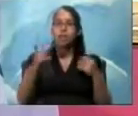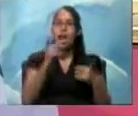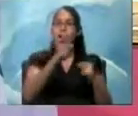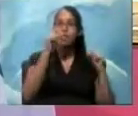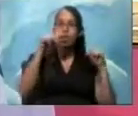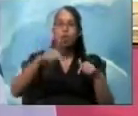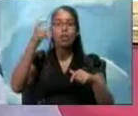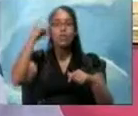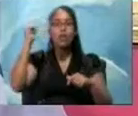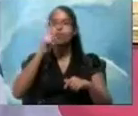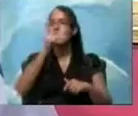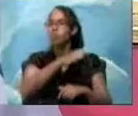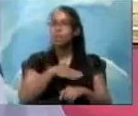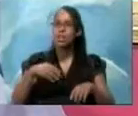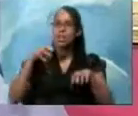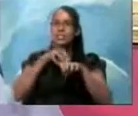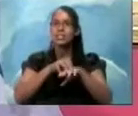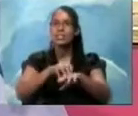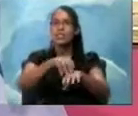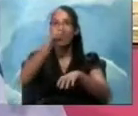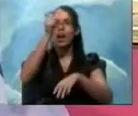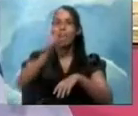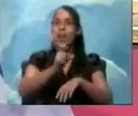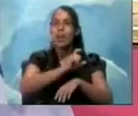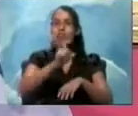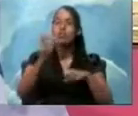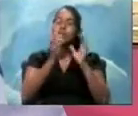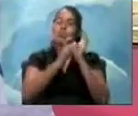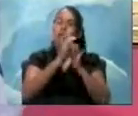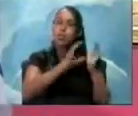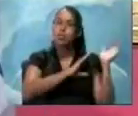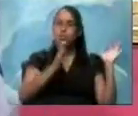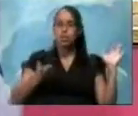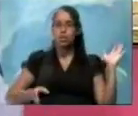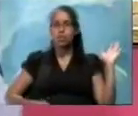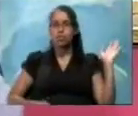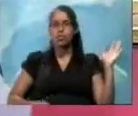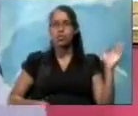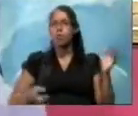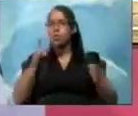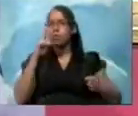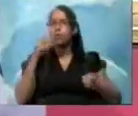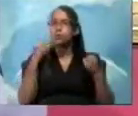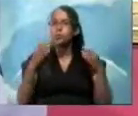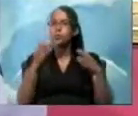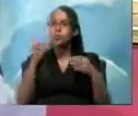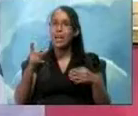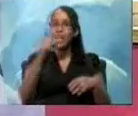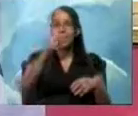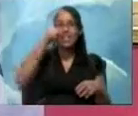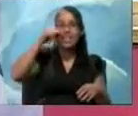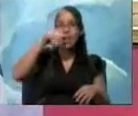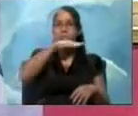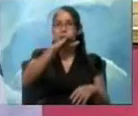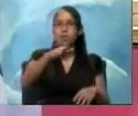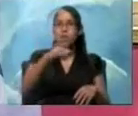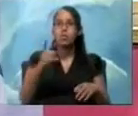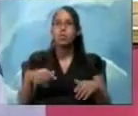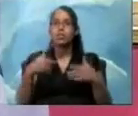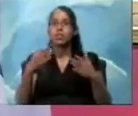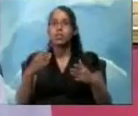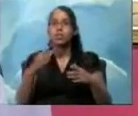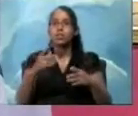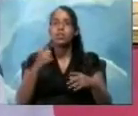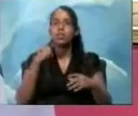no quieren llevar la cruz del Señor. Vemos que mucha gente, el pueblo se agrupaba, ¿verdad?,